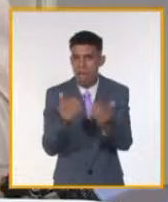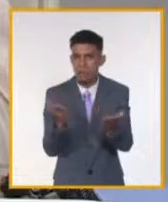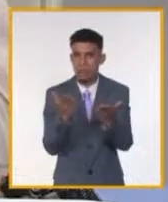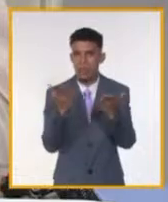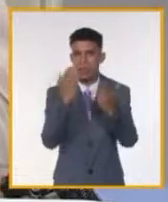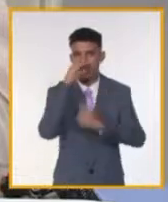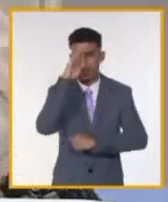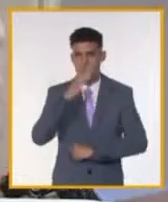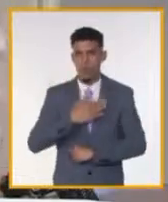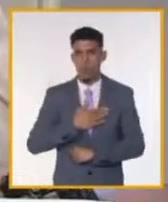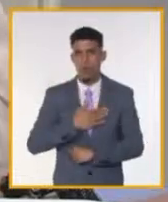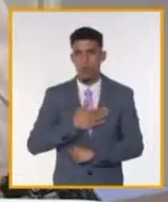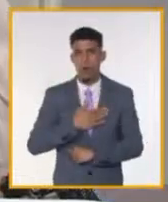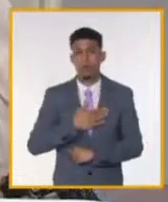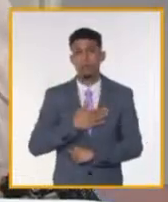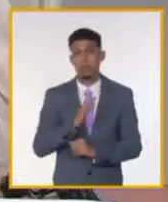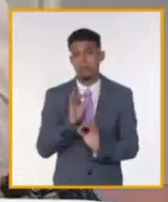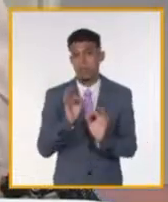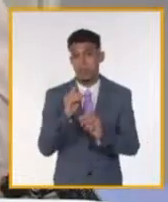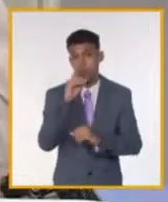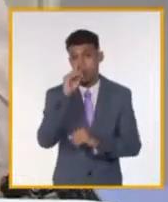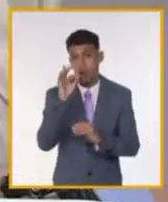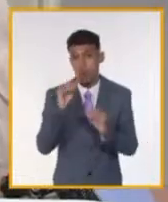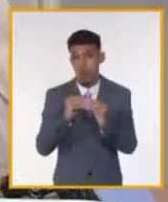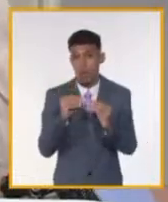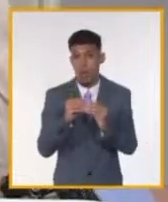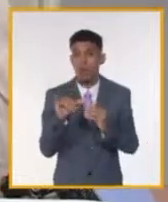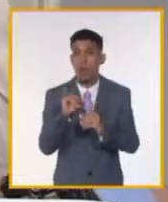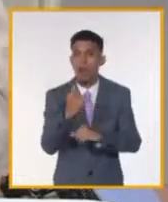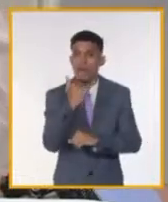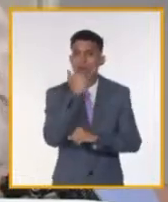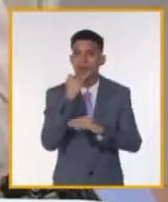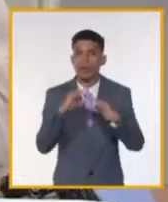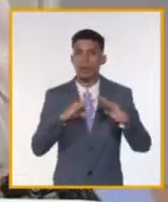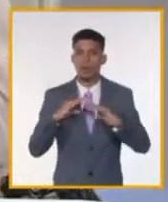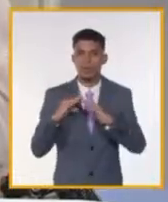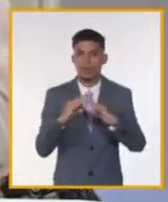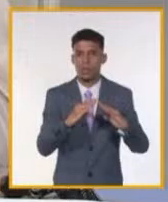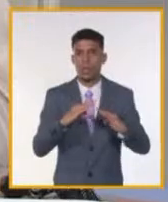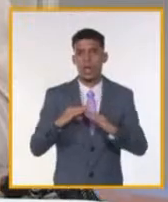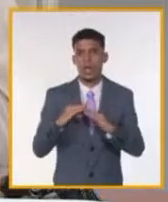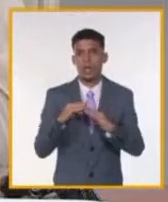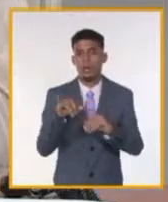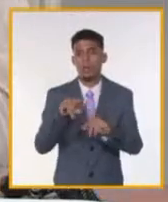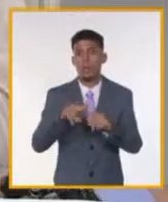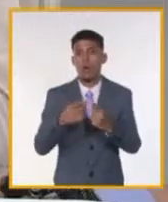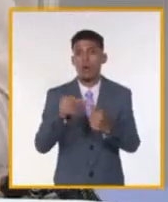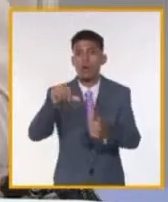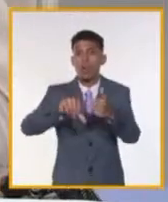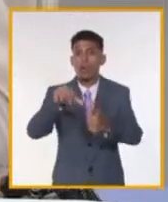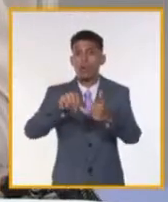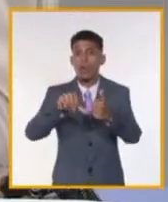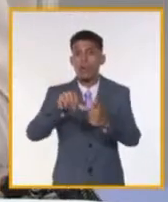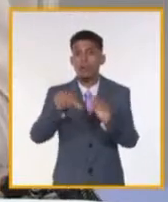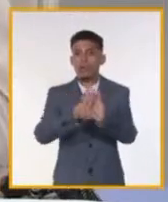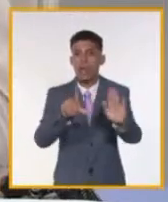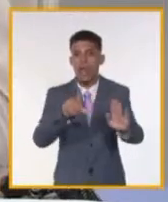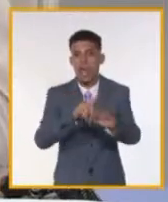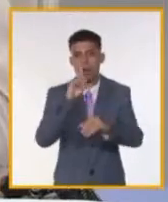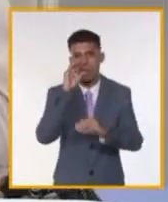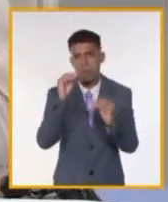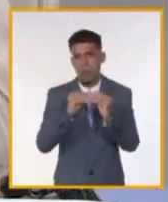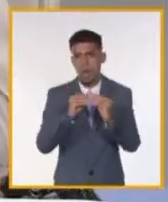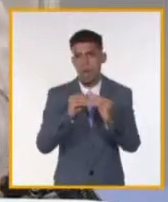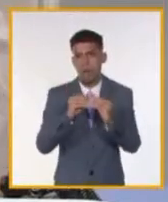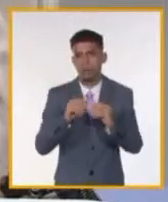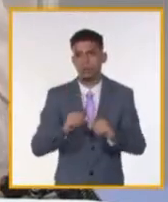empobrecimiento económico de las comunidades, arrastrando un comportamiento delictivo que acompaña a esta actividad. Porque no es